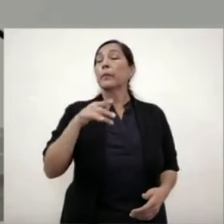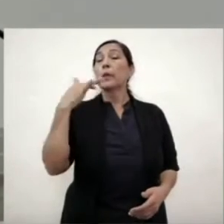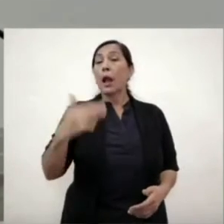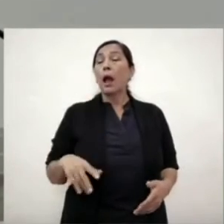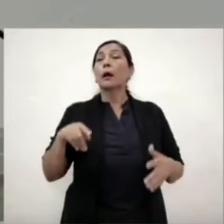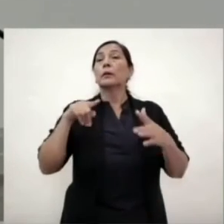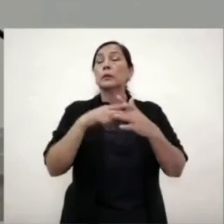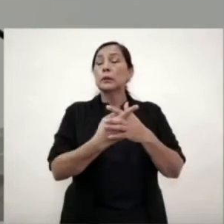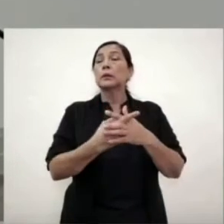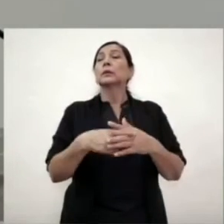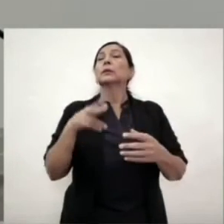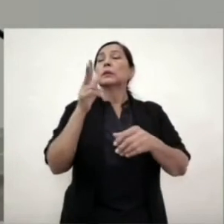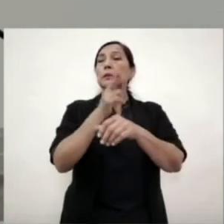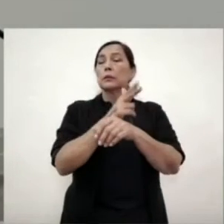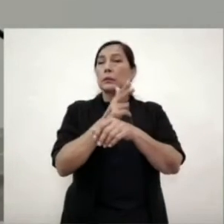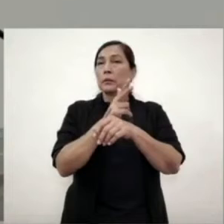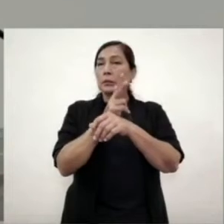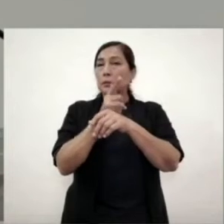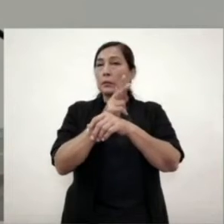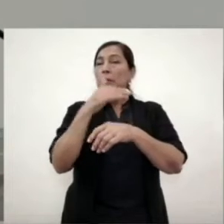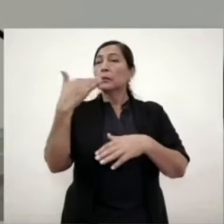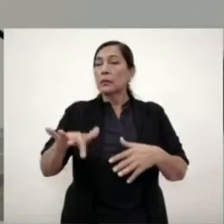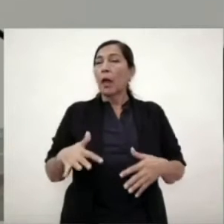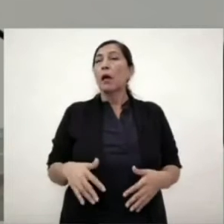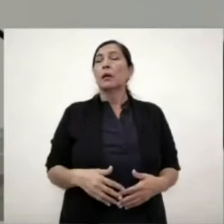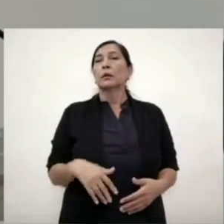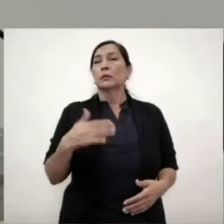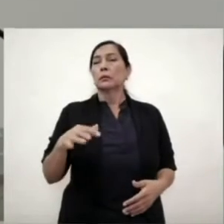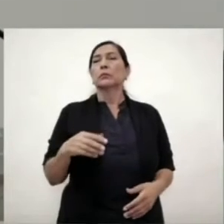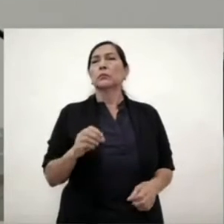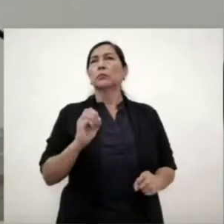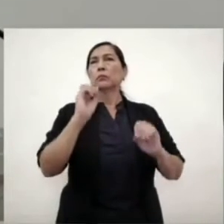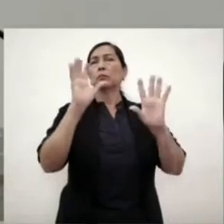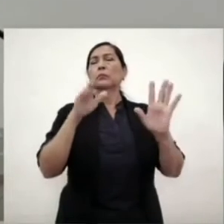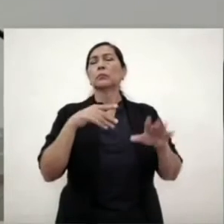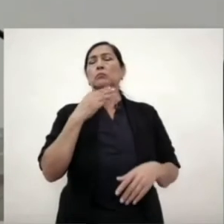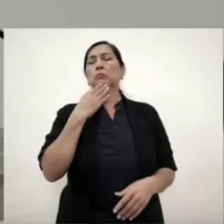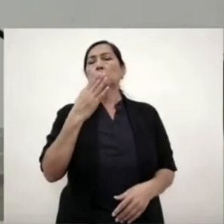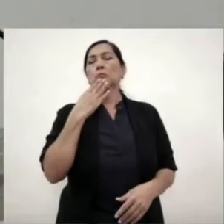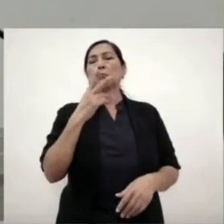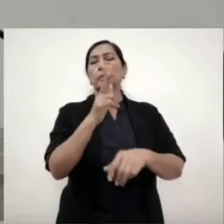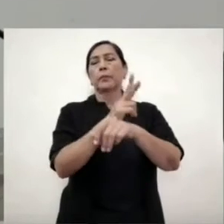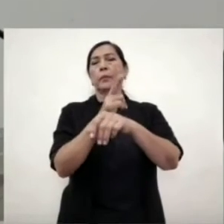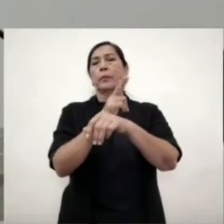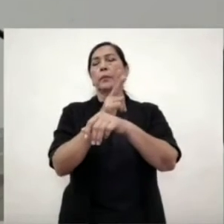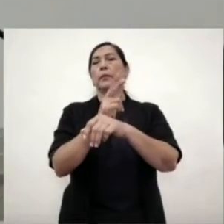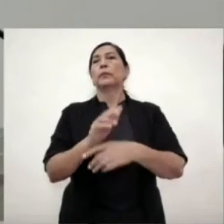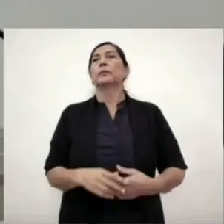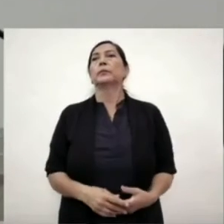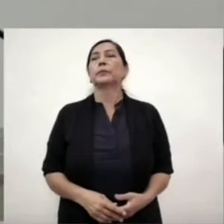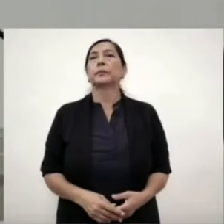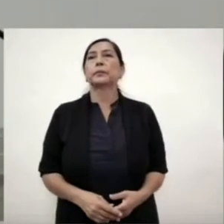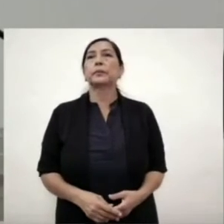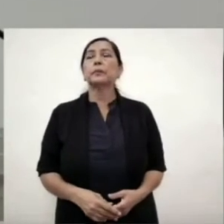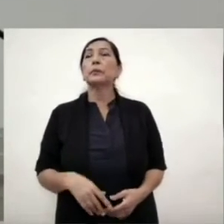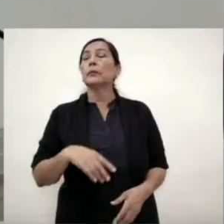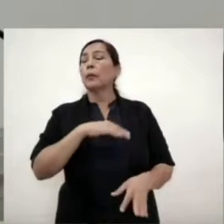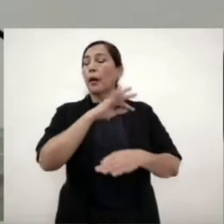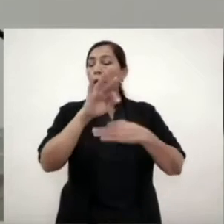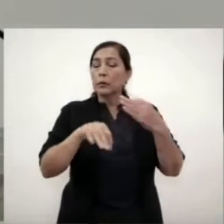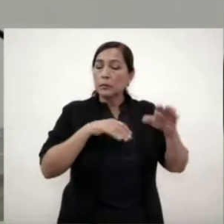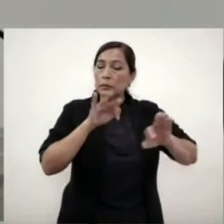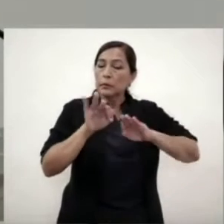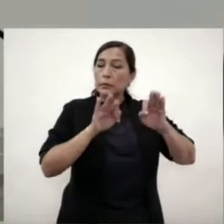los arcos carreteros en Zamora ya funcionan, ya están operativos, ¿sí? Se está haciendo toda una